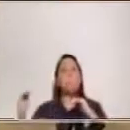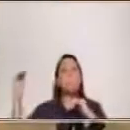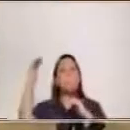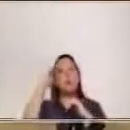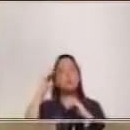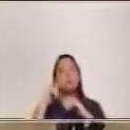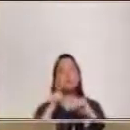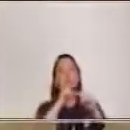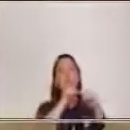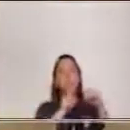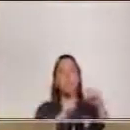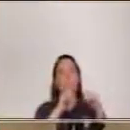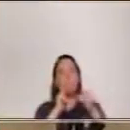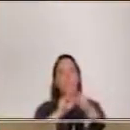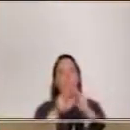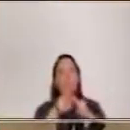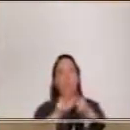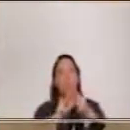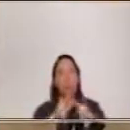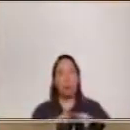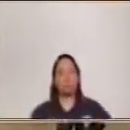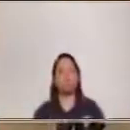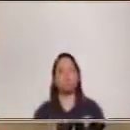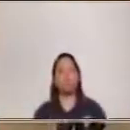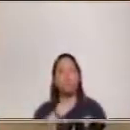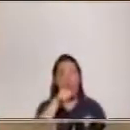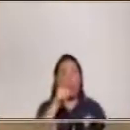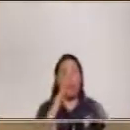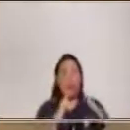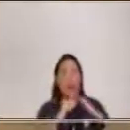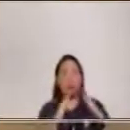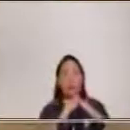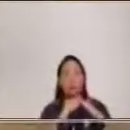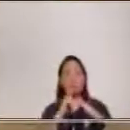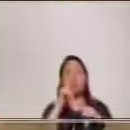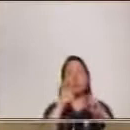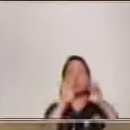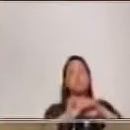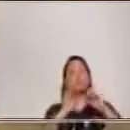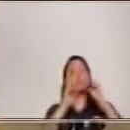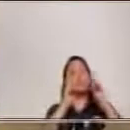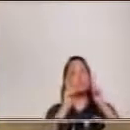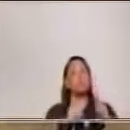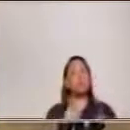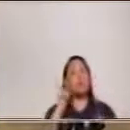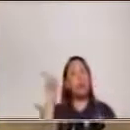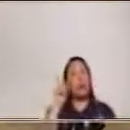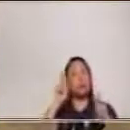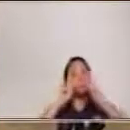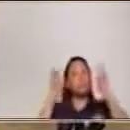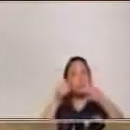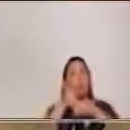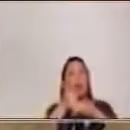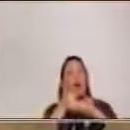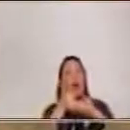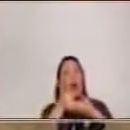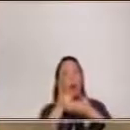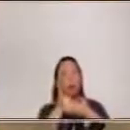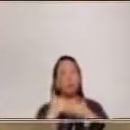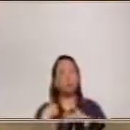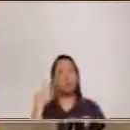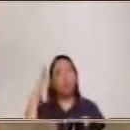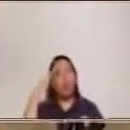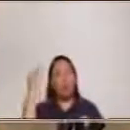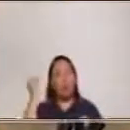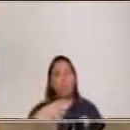divisor del área de matemáticas. Si en casa hay alguna persona con discapacidad, este tema les ayudará a ejercitar habilidades